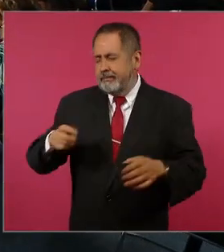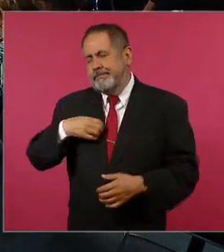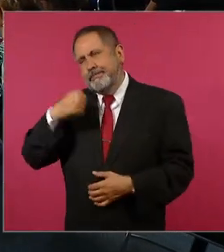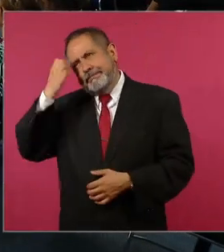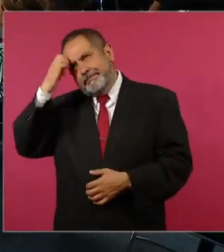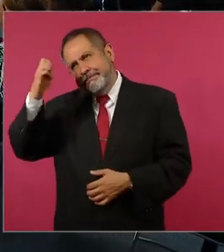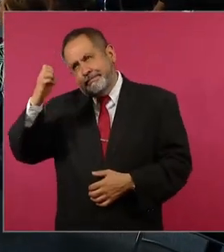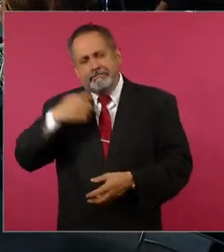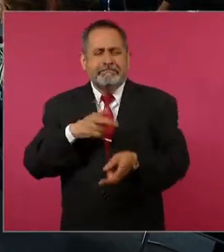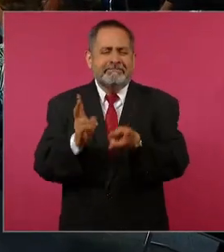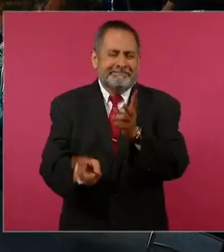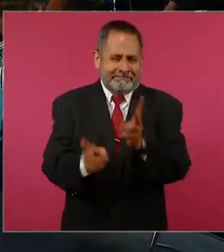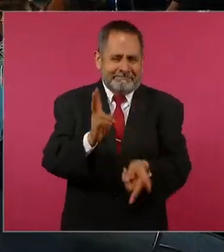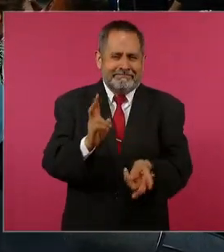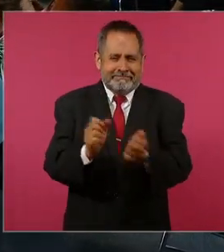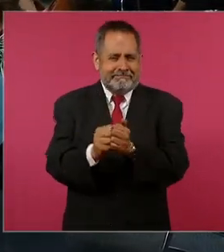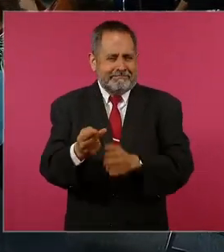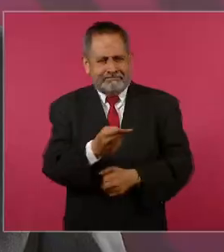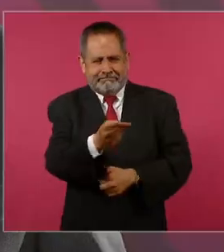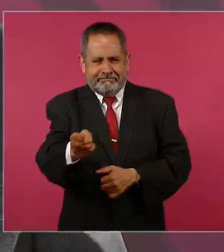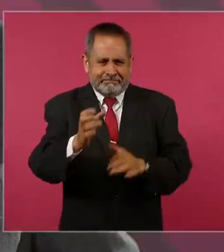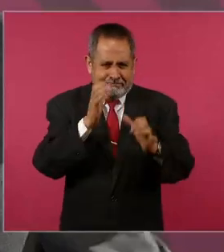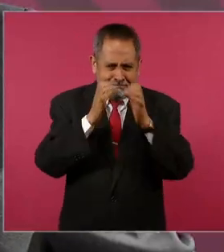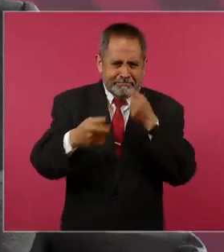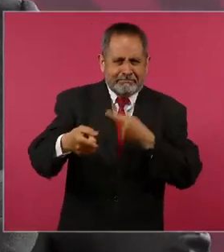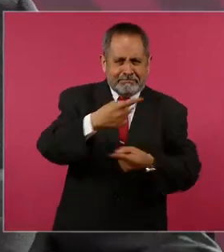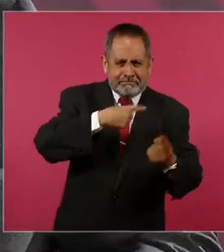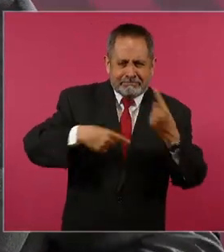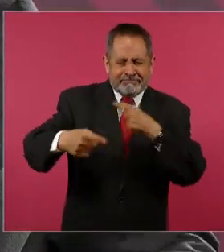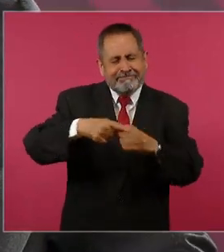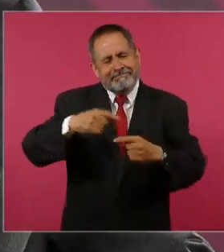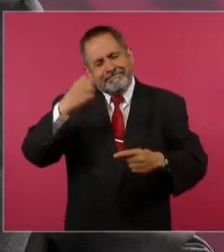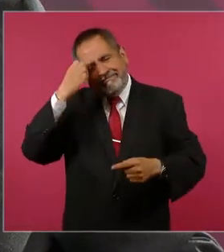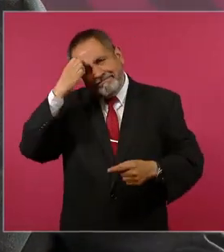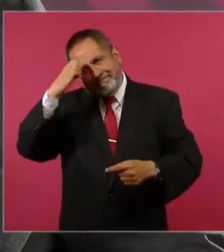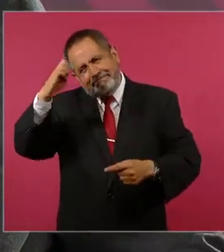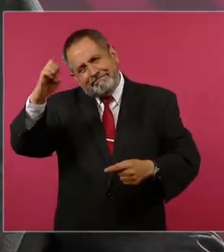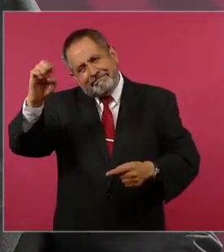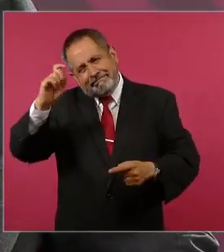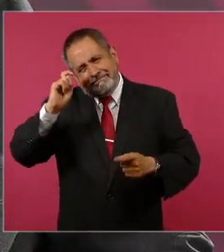estas pláticas, estas conversaciones circulares con ustedes,